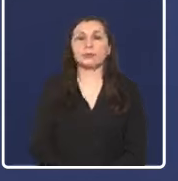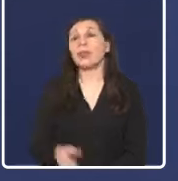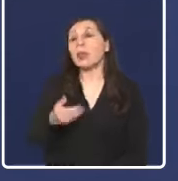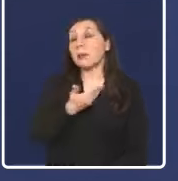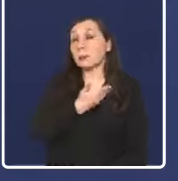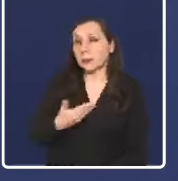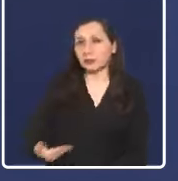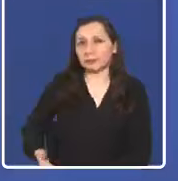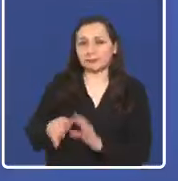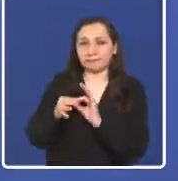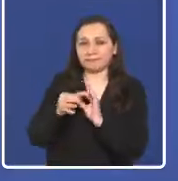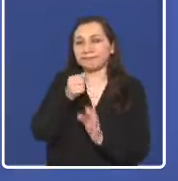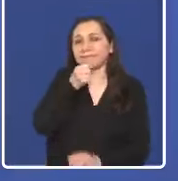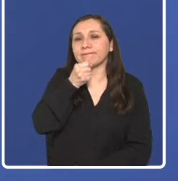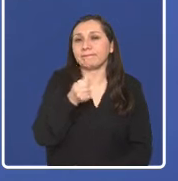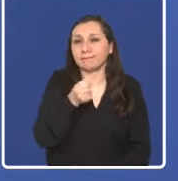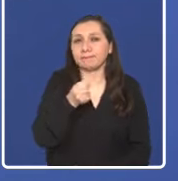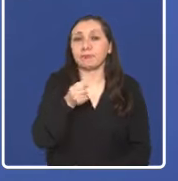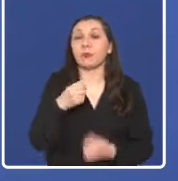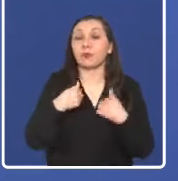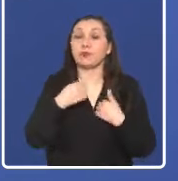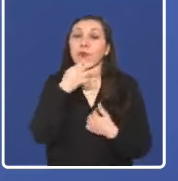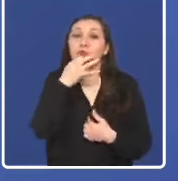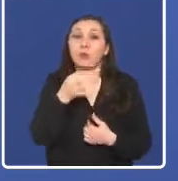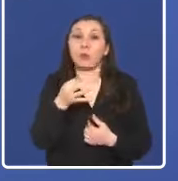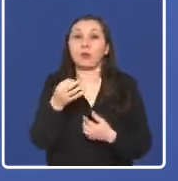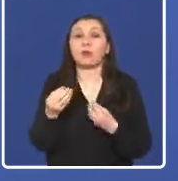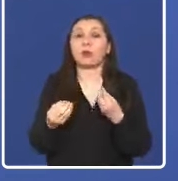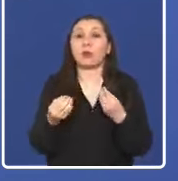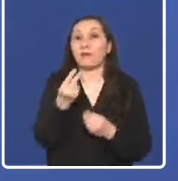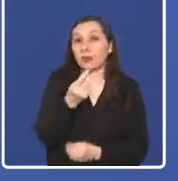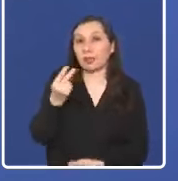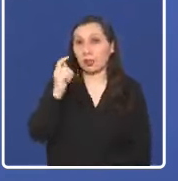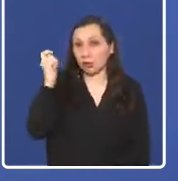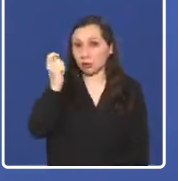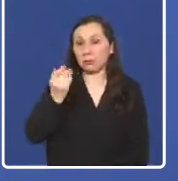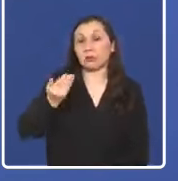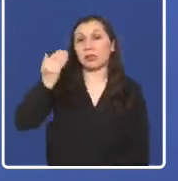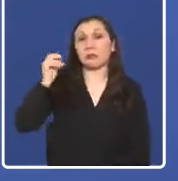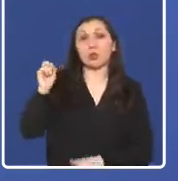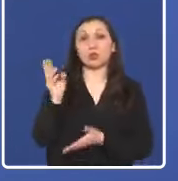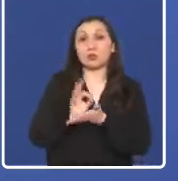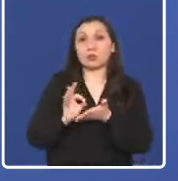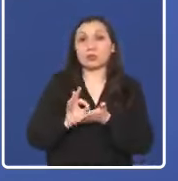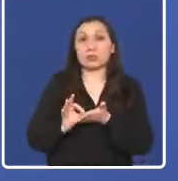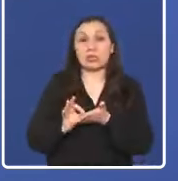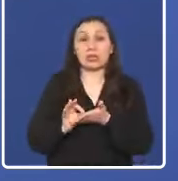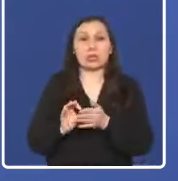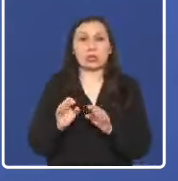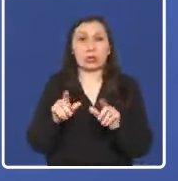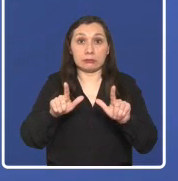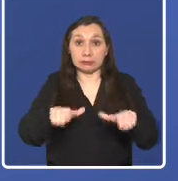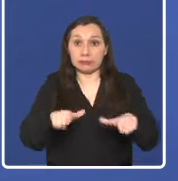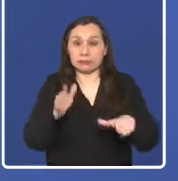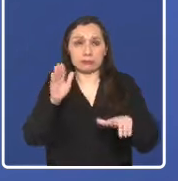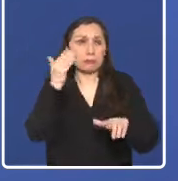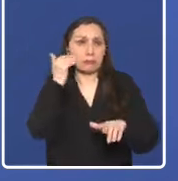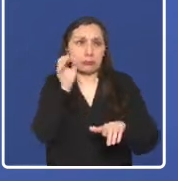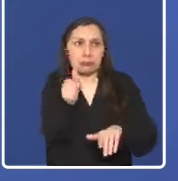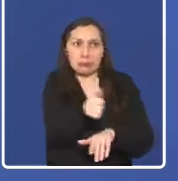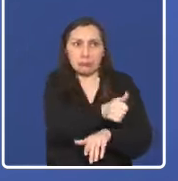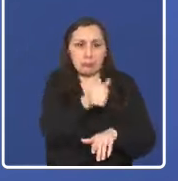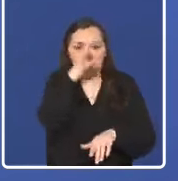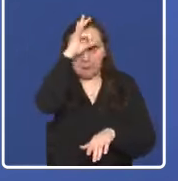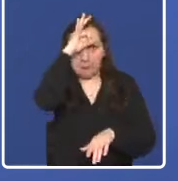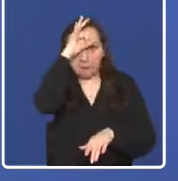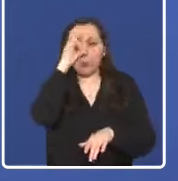Presidente, gracias. Le decía, esto ocurrió el 22 de septiembre. En la subsecretaría nadie sabía de este caso, entendiendo